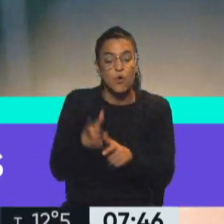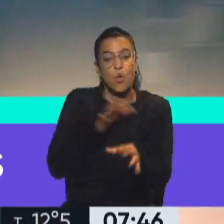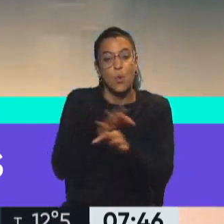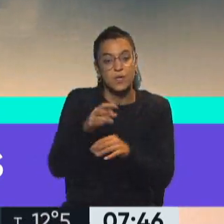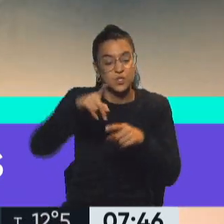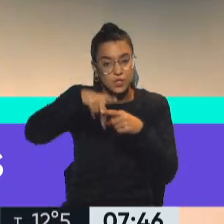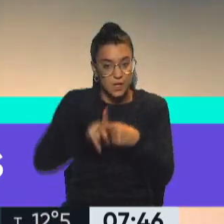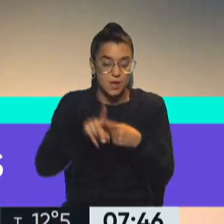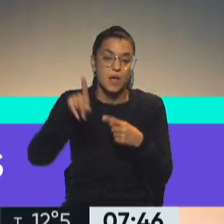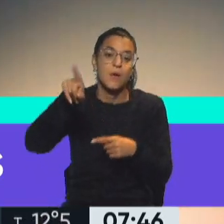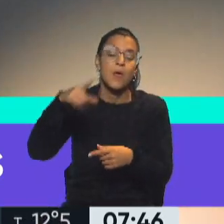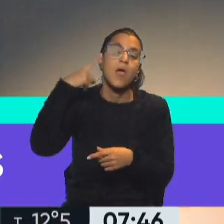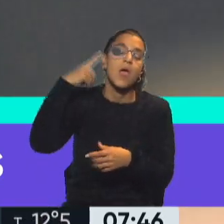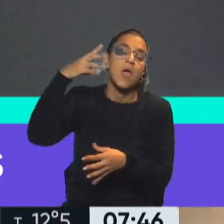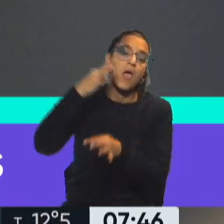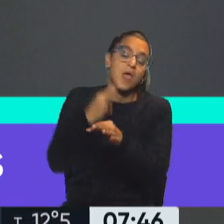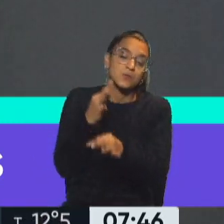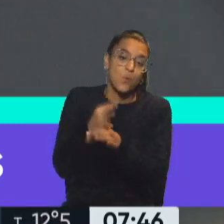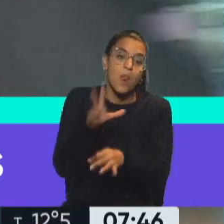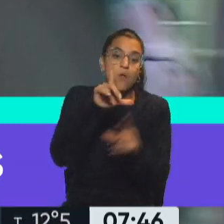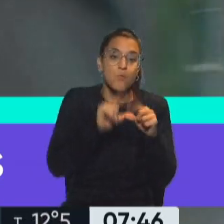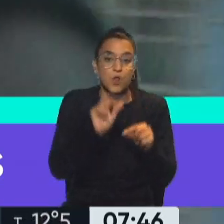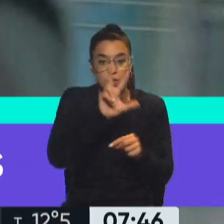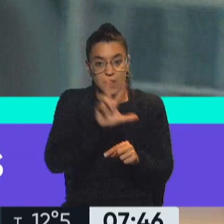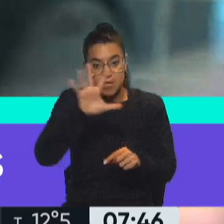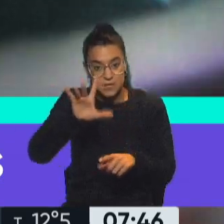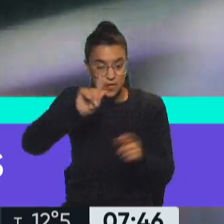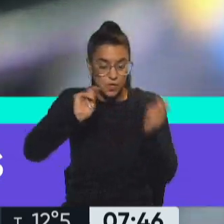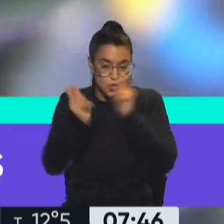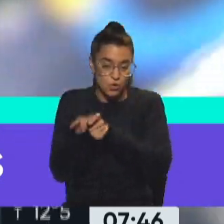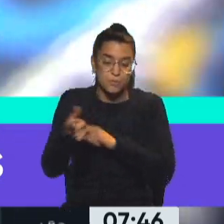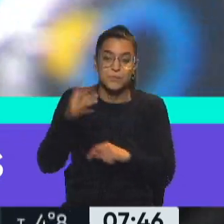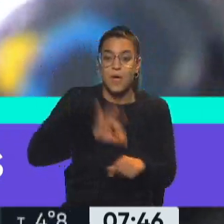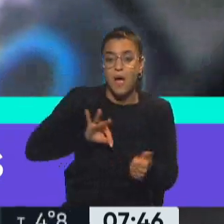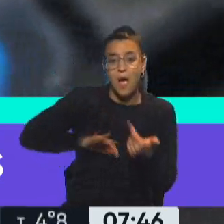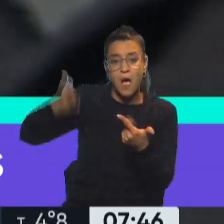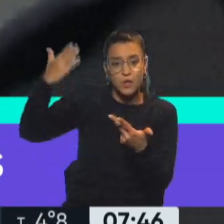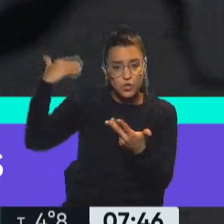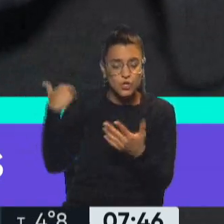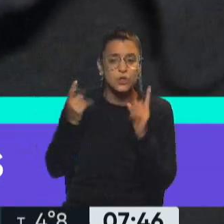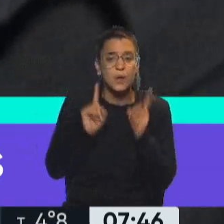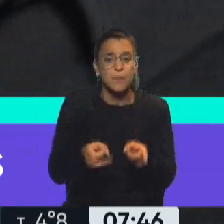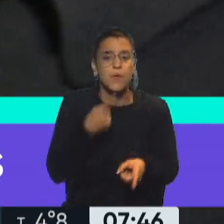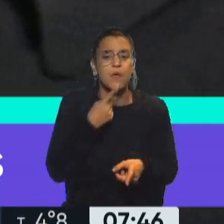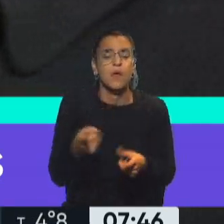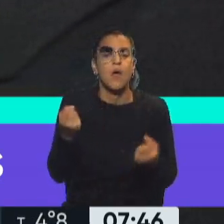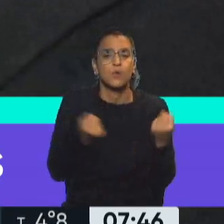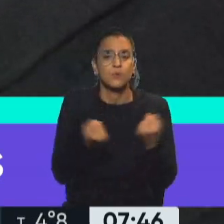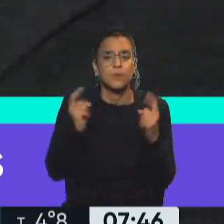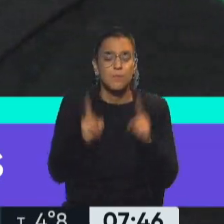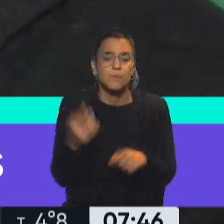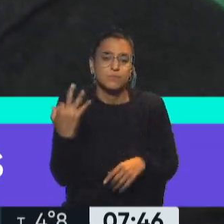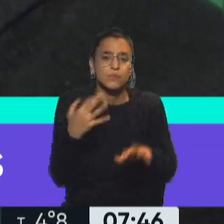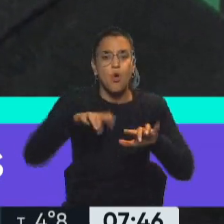en la escuela técnica número 35, que desde hace algunos años atrás incorporó también, aparte de automotores, la especialidad